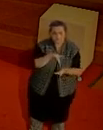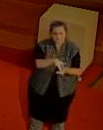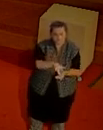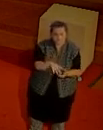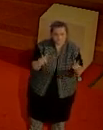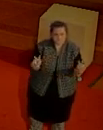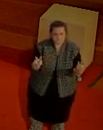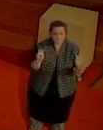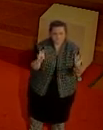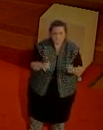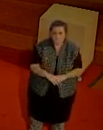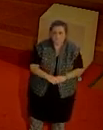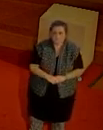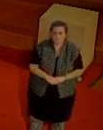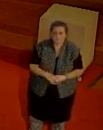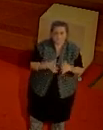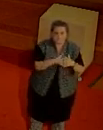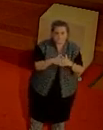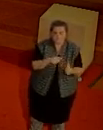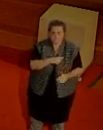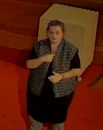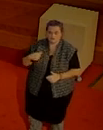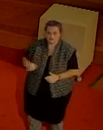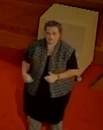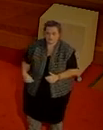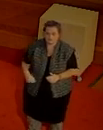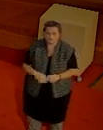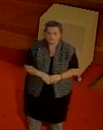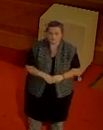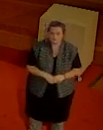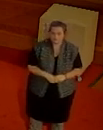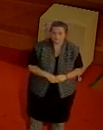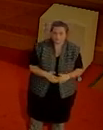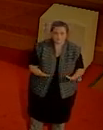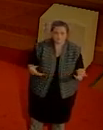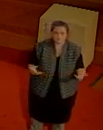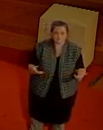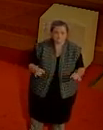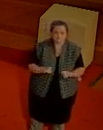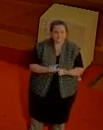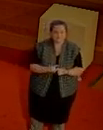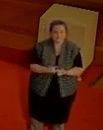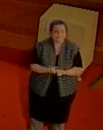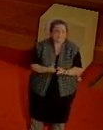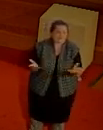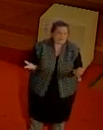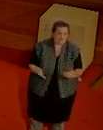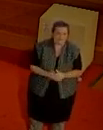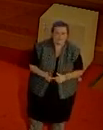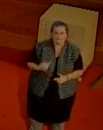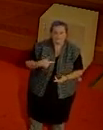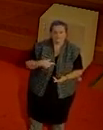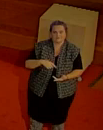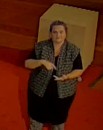de eh Estados Unidos y China que evidentemente no vamos a acabar de de resolver